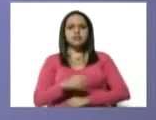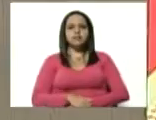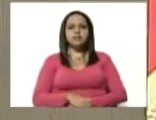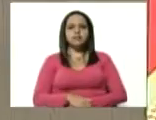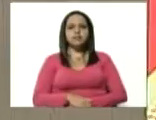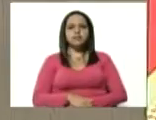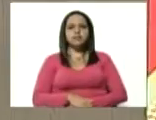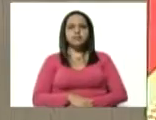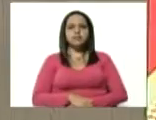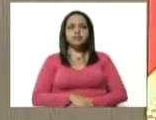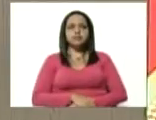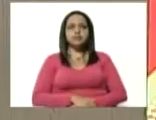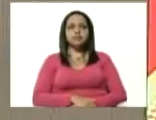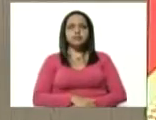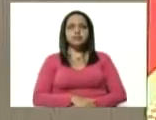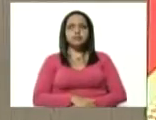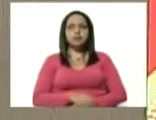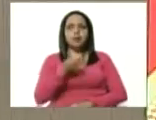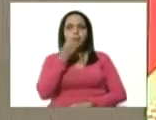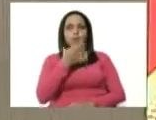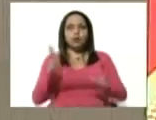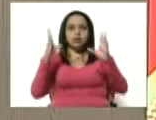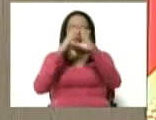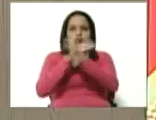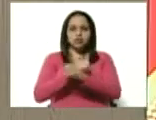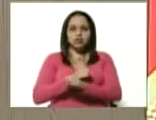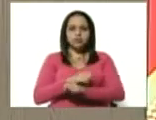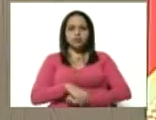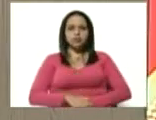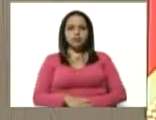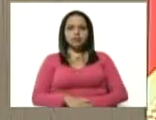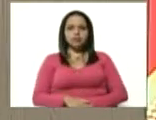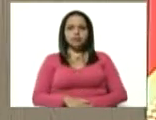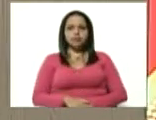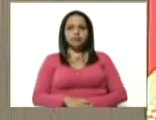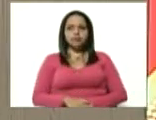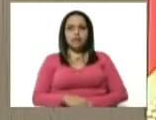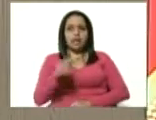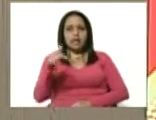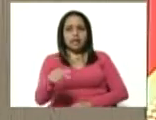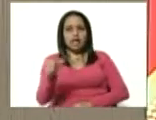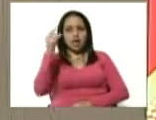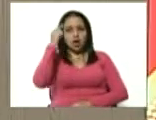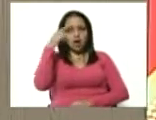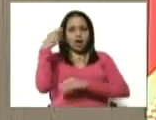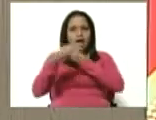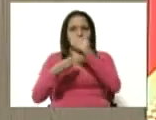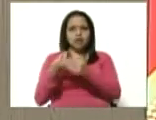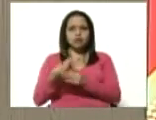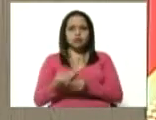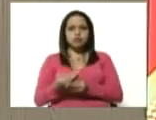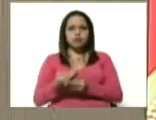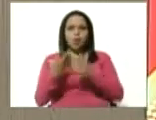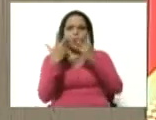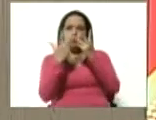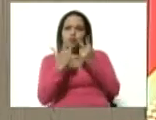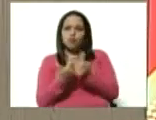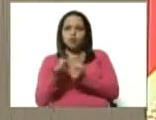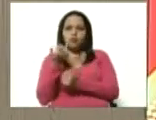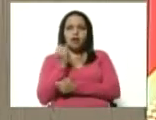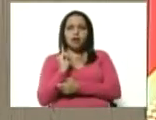Adelante. Muy buenas noches. En efecto, el día de hoy hemos realizado el balance de